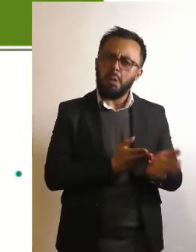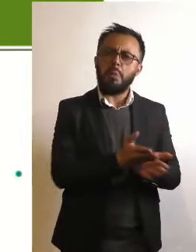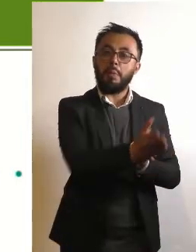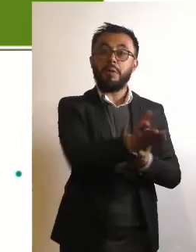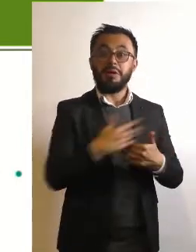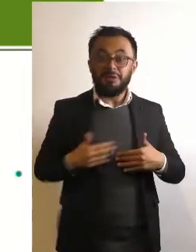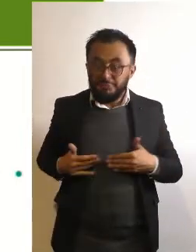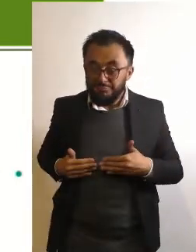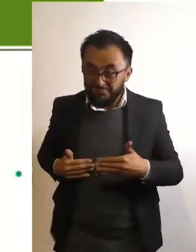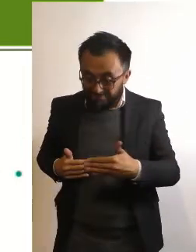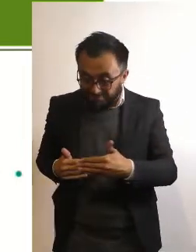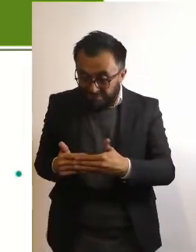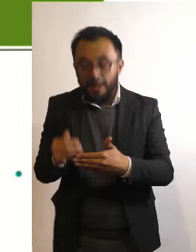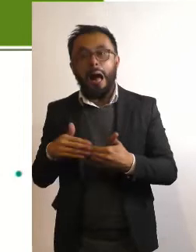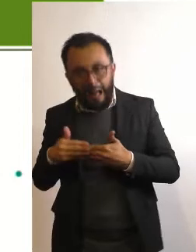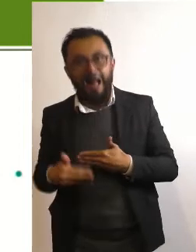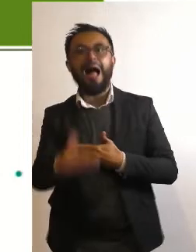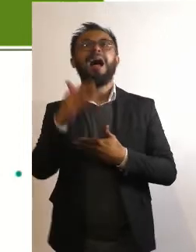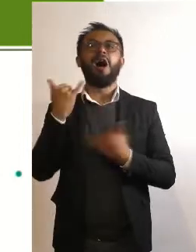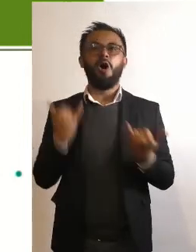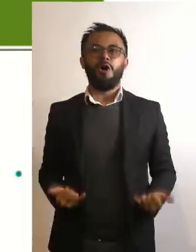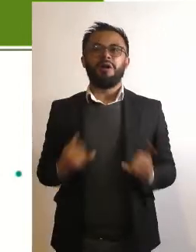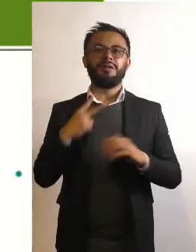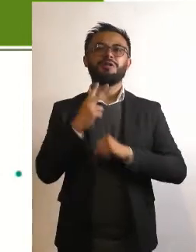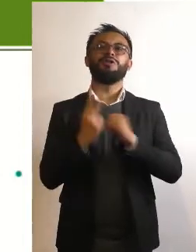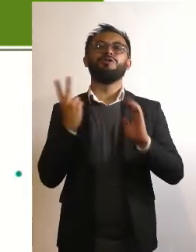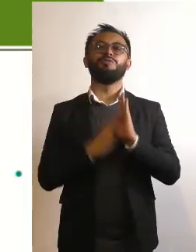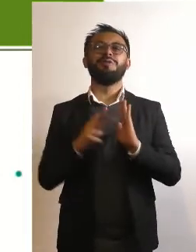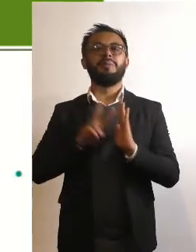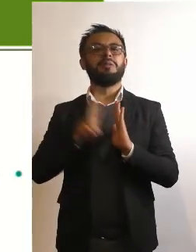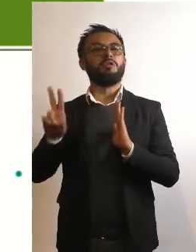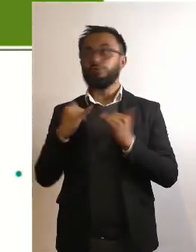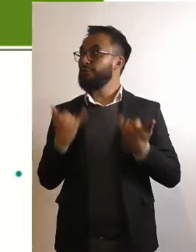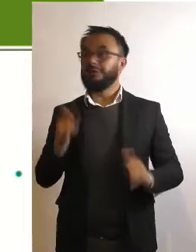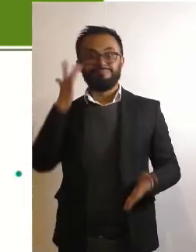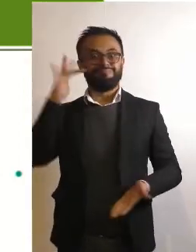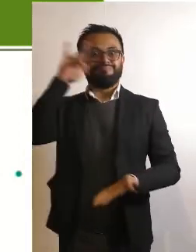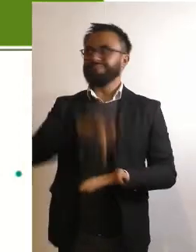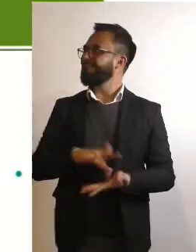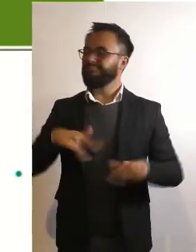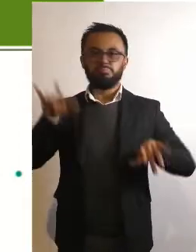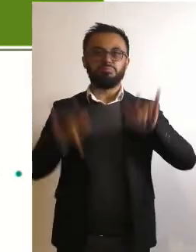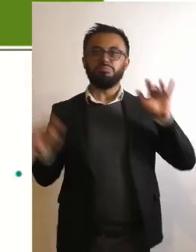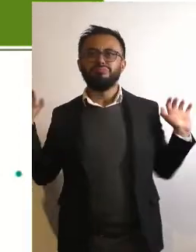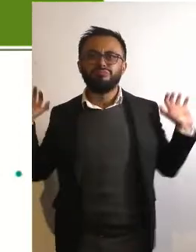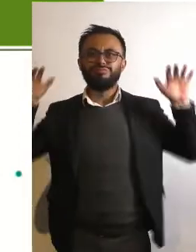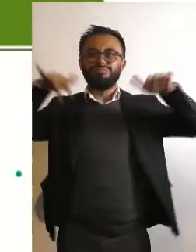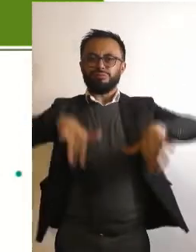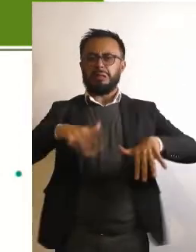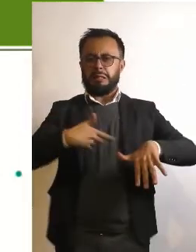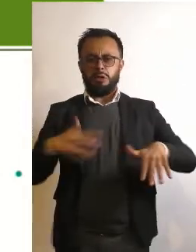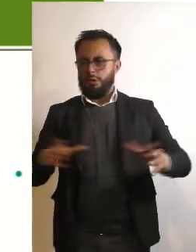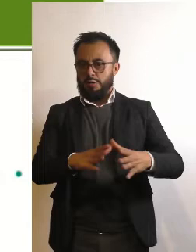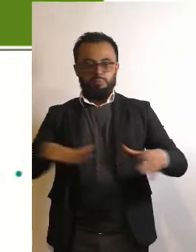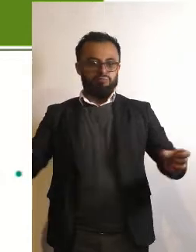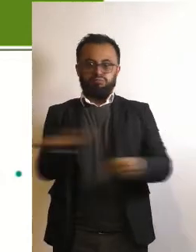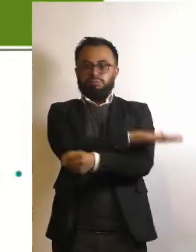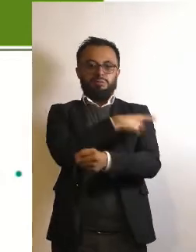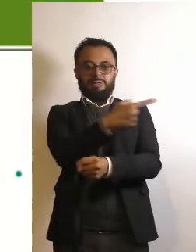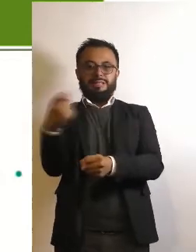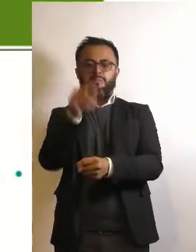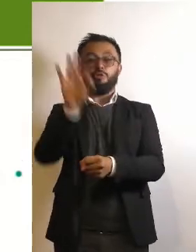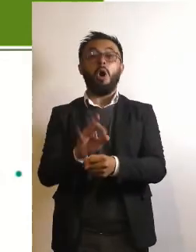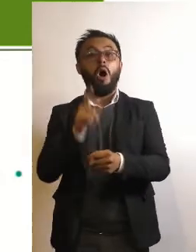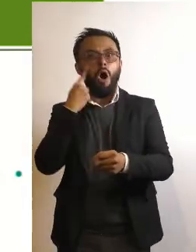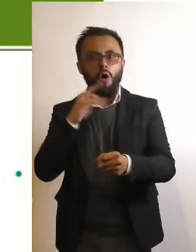2022 tener una presencialidad casi del 100%, retornando no a lo mismo que teníamos hace